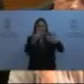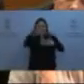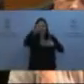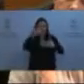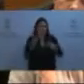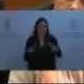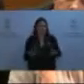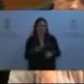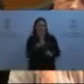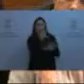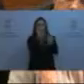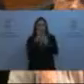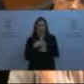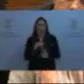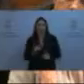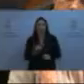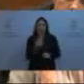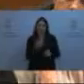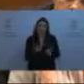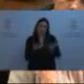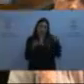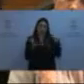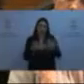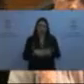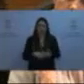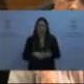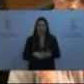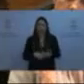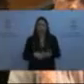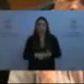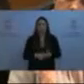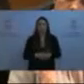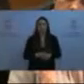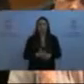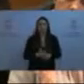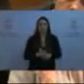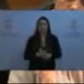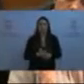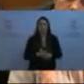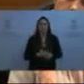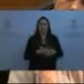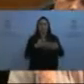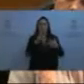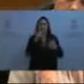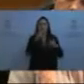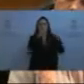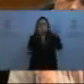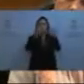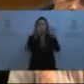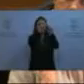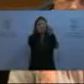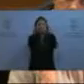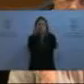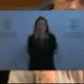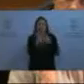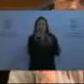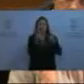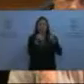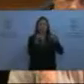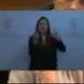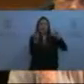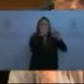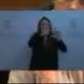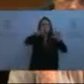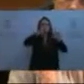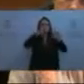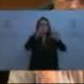necesita. Para eso gastamos el dinero, para los botánicos que tenemos aquí. Las vidas rotas. Algunas tapadas, otras abiertas directamente,